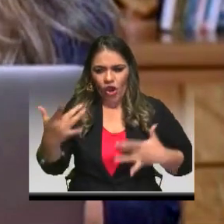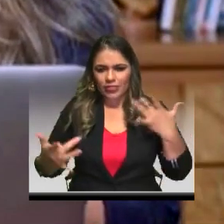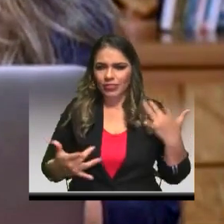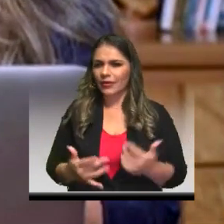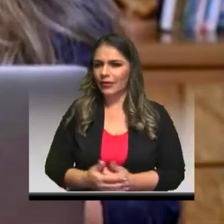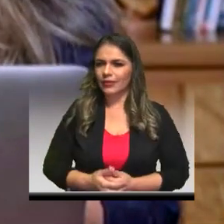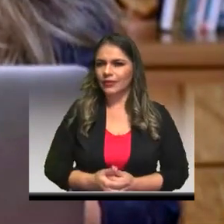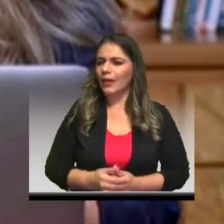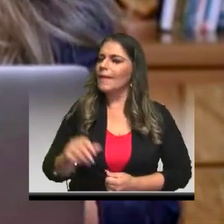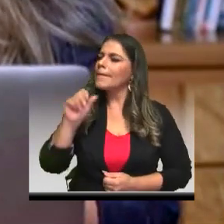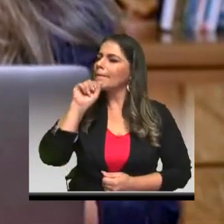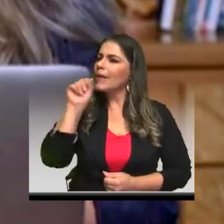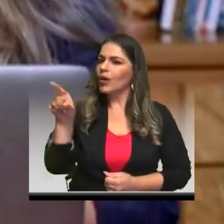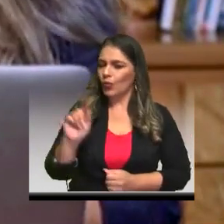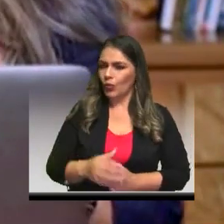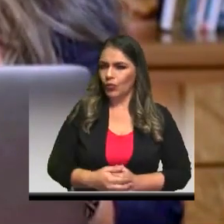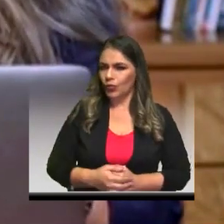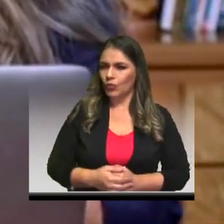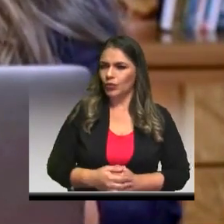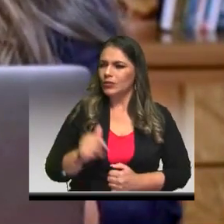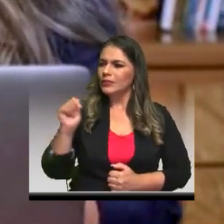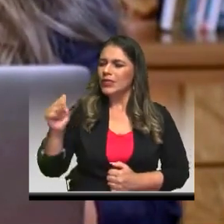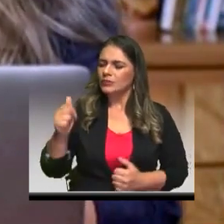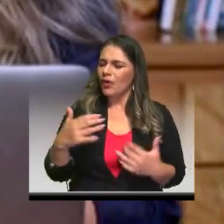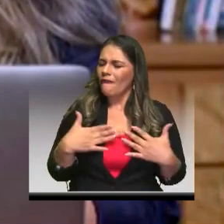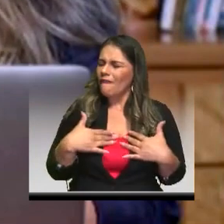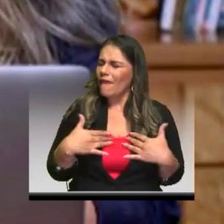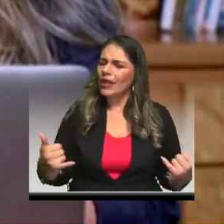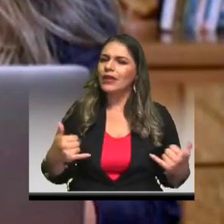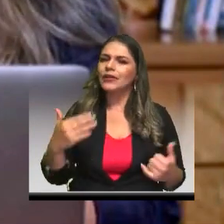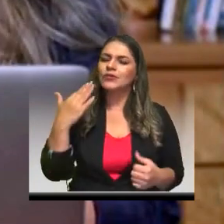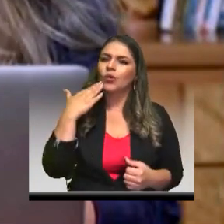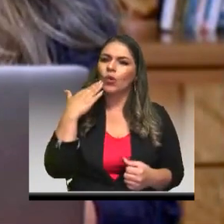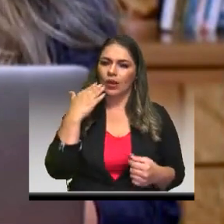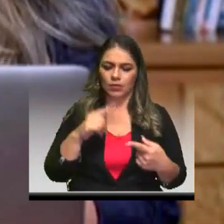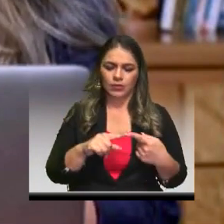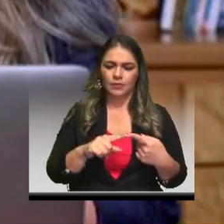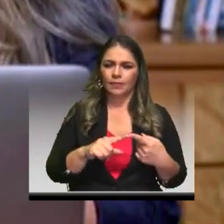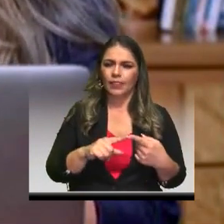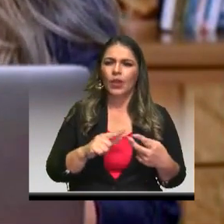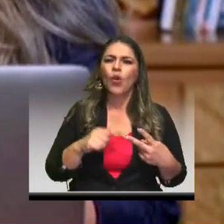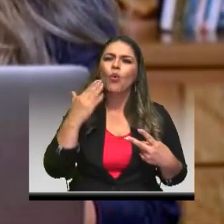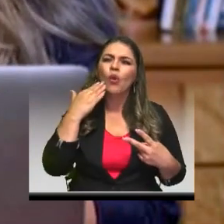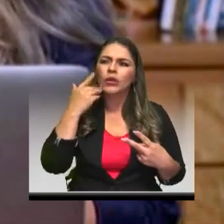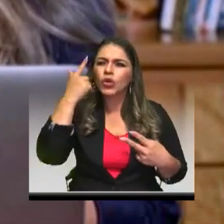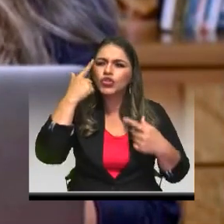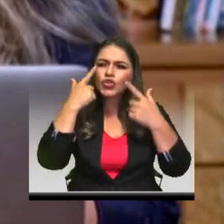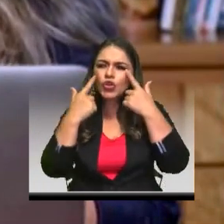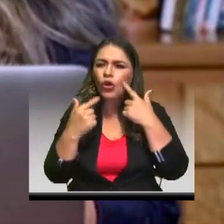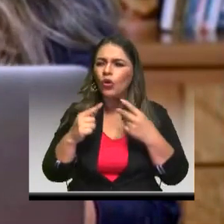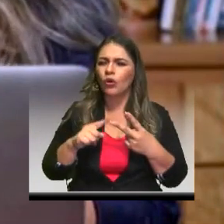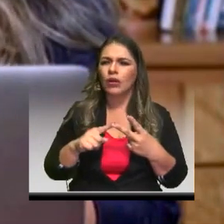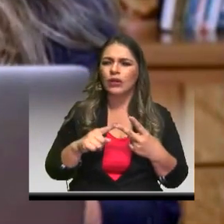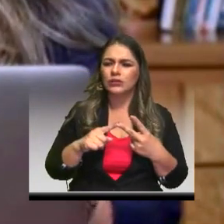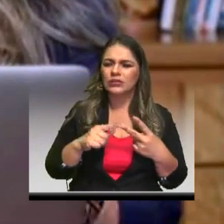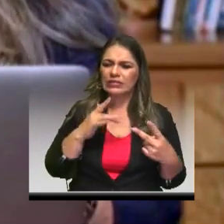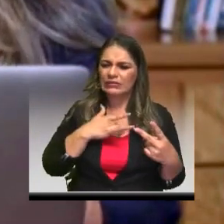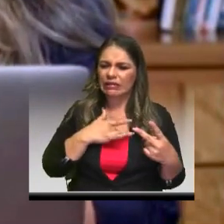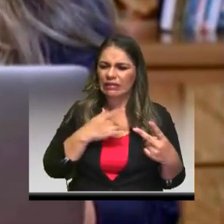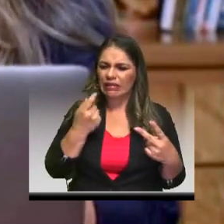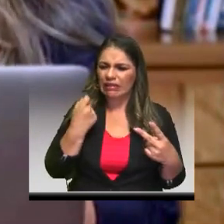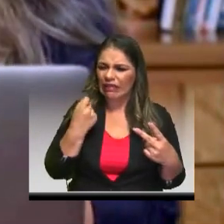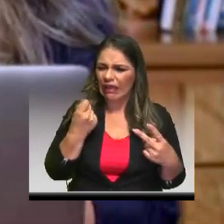feliz? Háblame de esos momentos en que te permites ser frágil, ser vulnerable, ser lo que son los hombres y